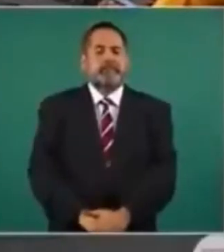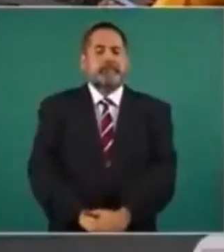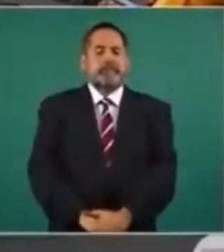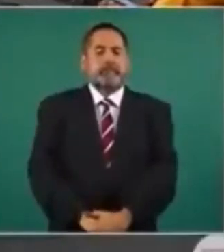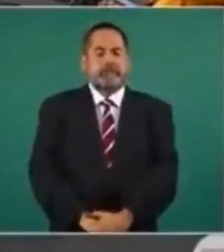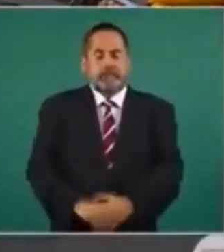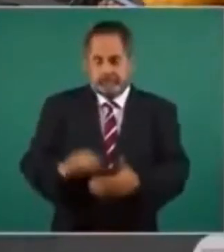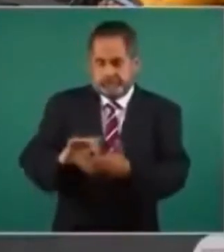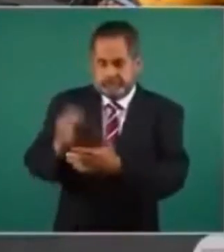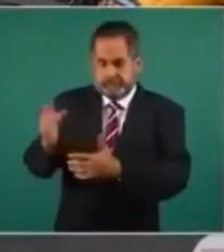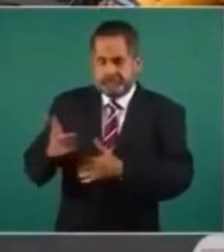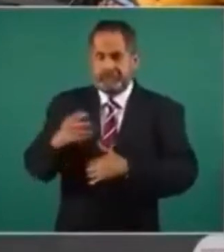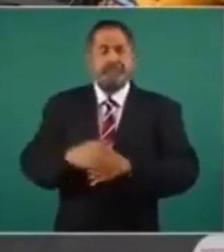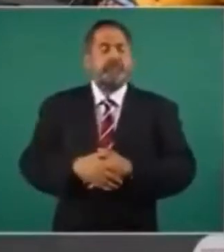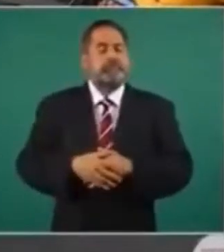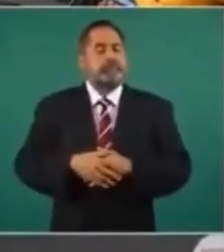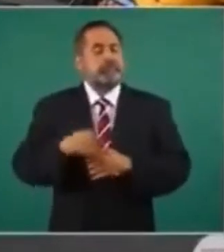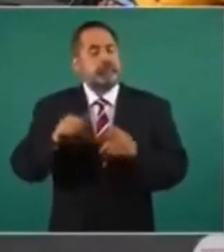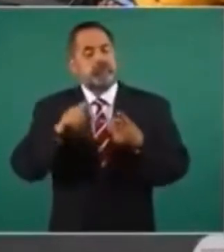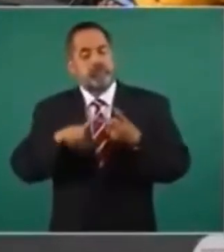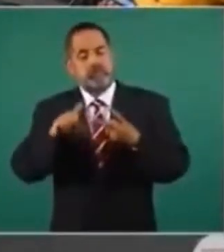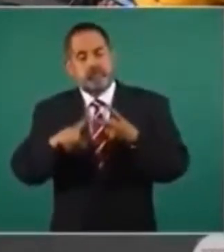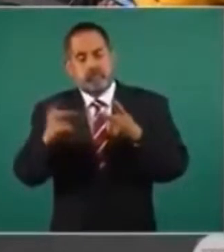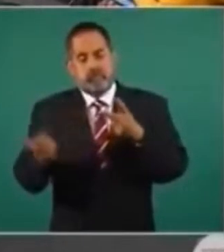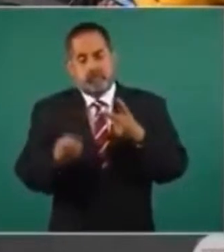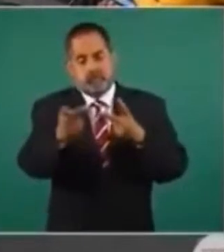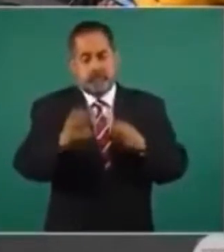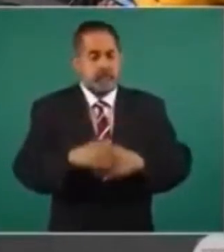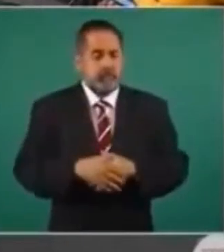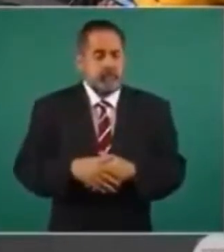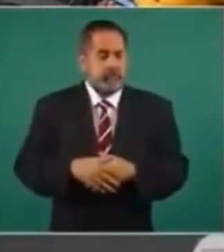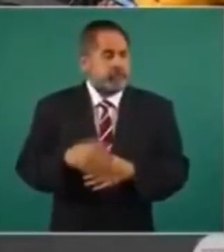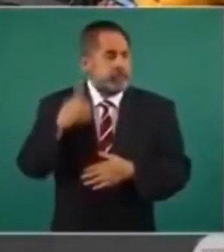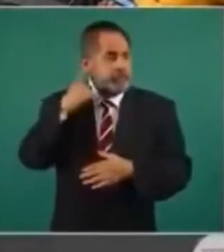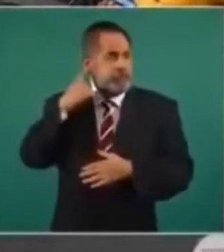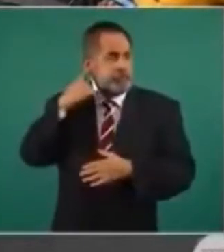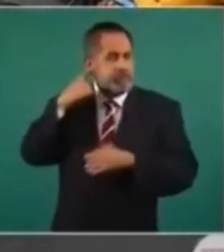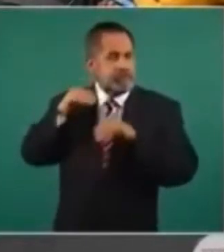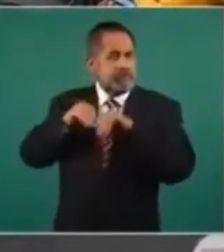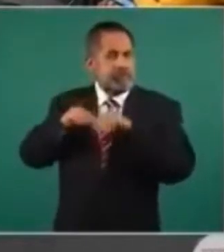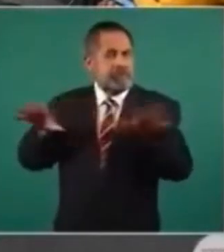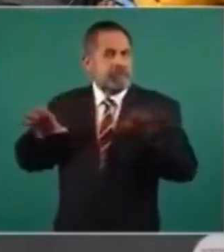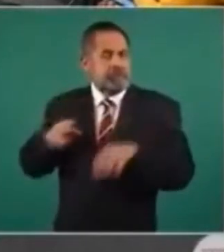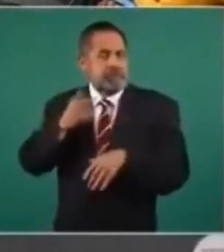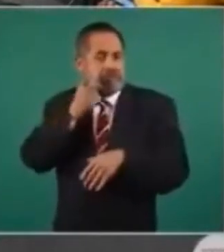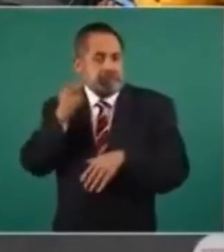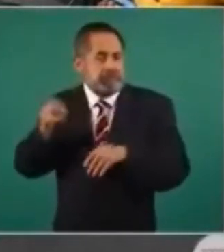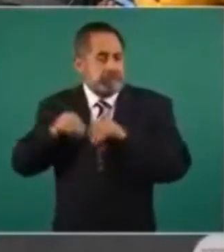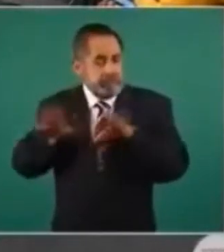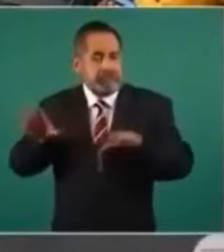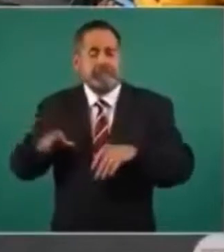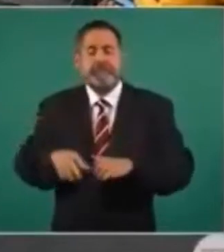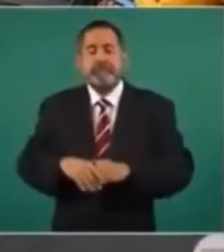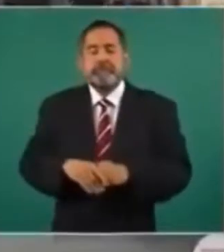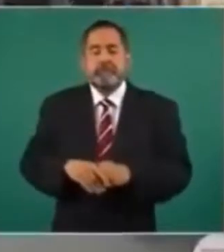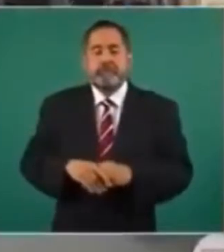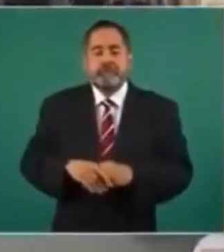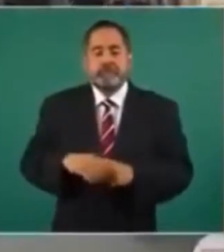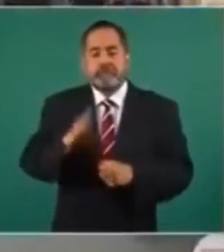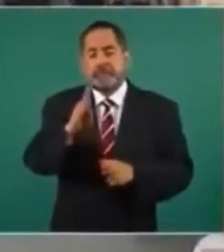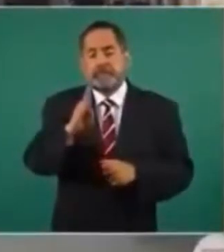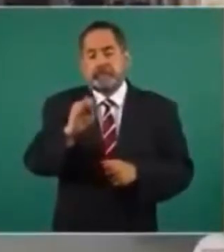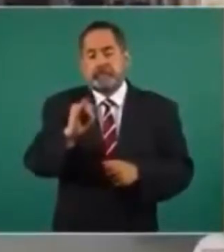Muchas gracias. En una segunda pregunta, ha trascendido en varios medios de comunicación que